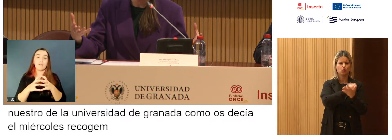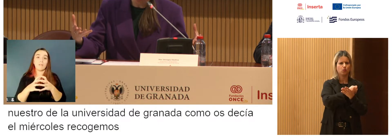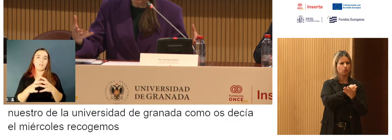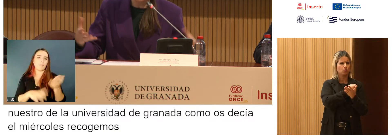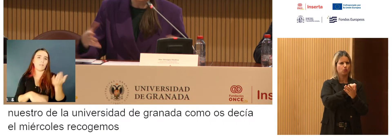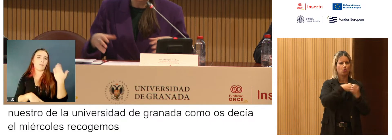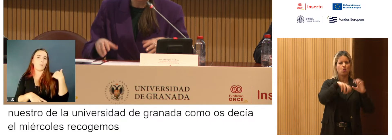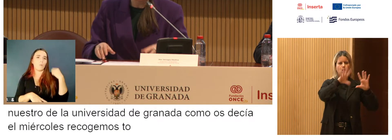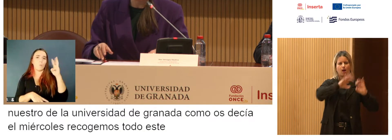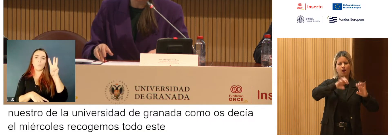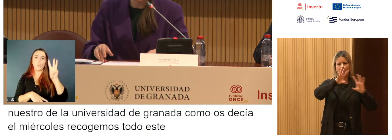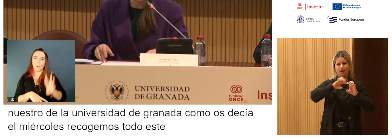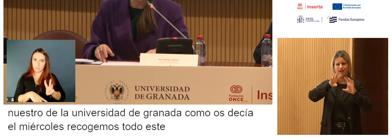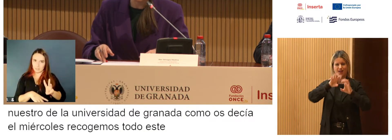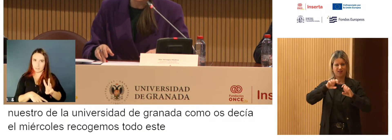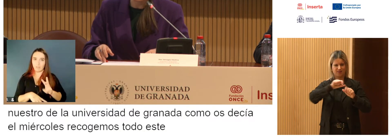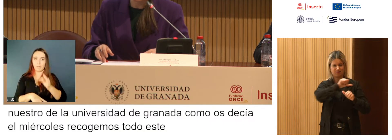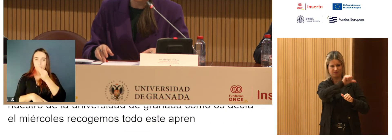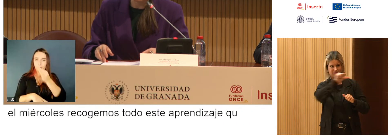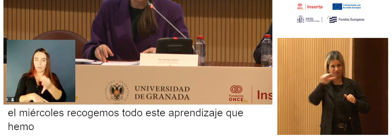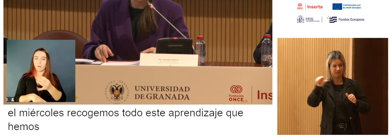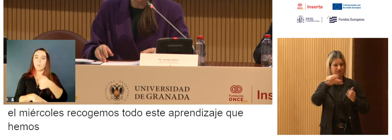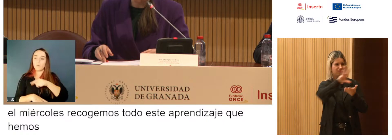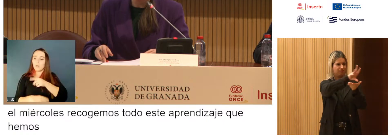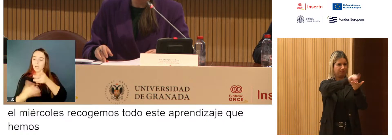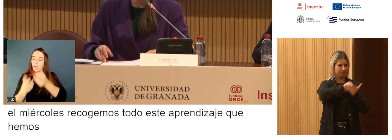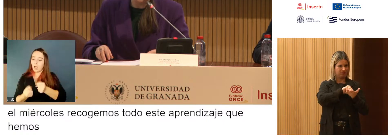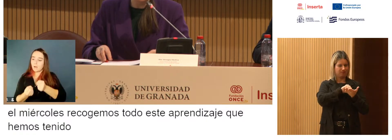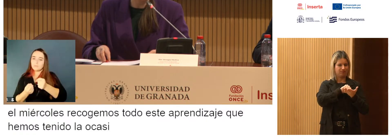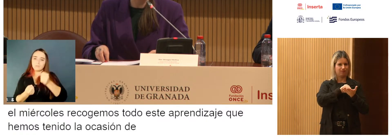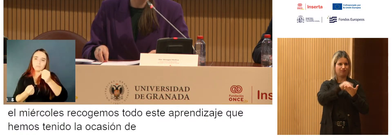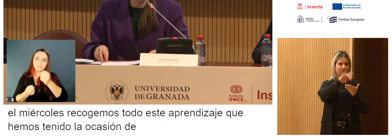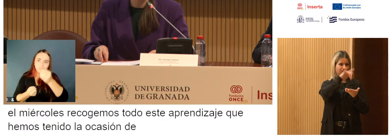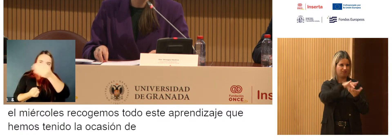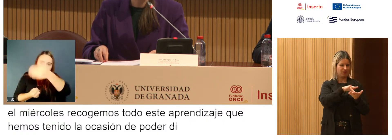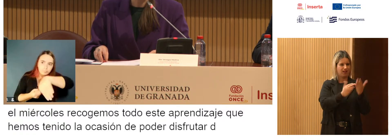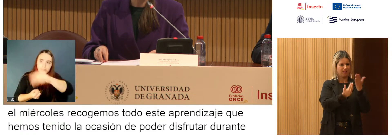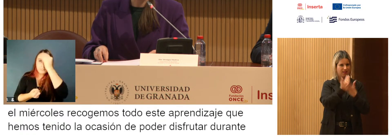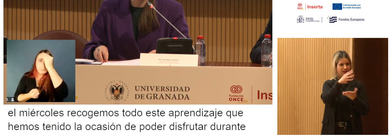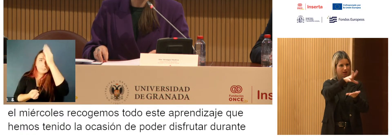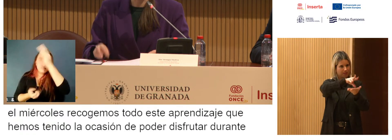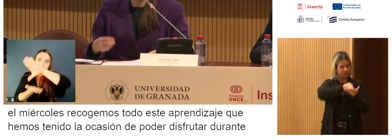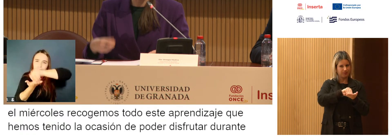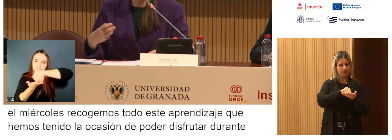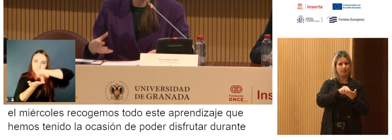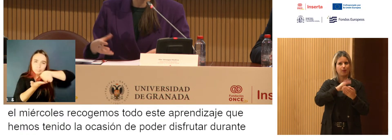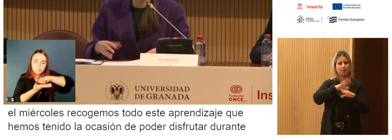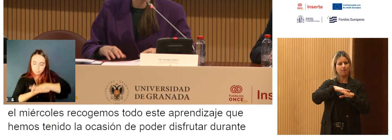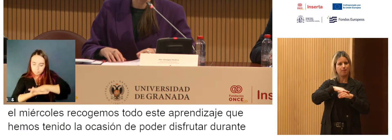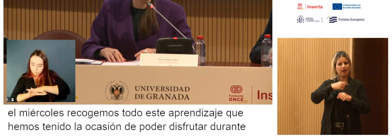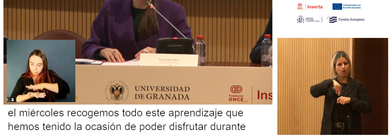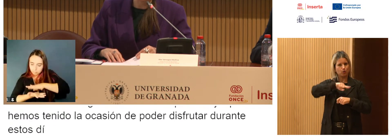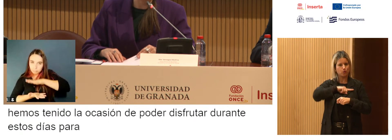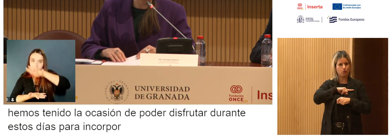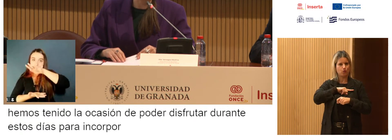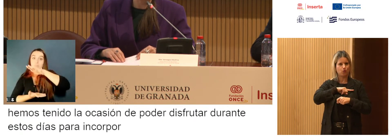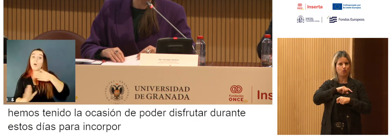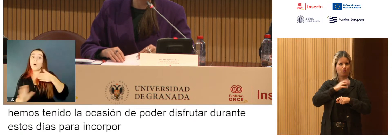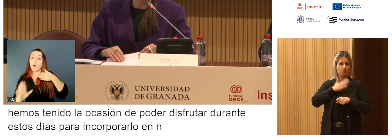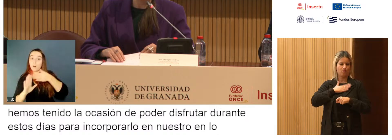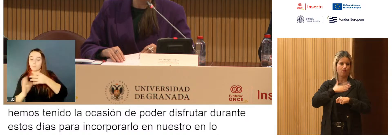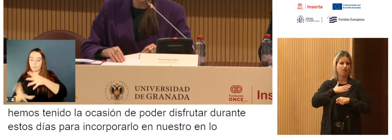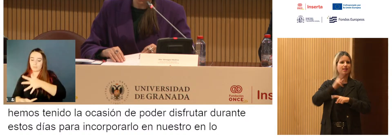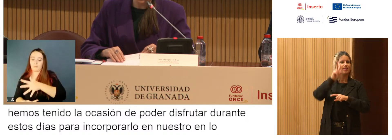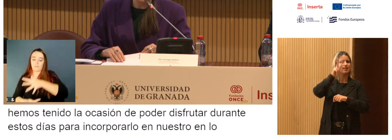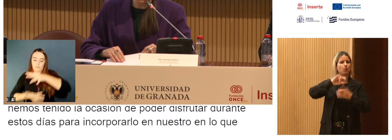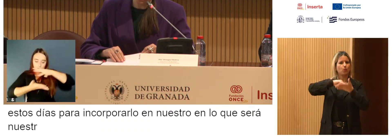este aprendizaje que hemos tenido la ocasión de poder disfrutar durante estos días para incorporarlo en lo que será nuestro